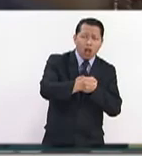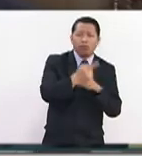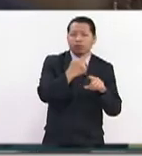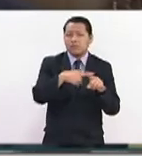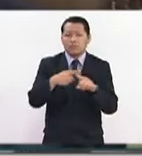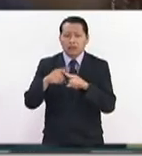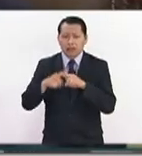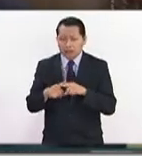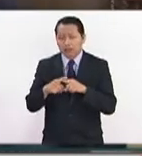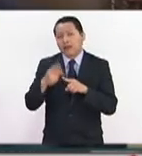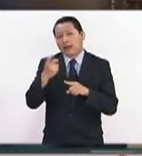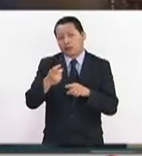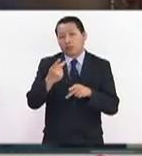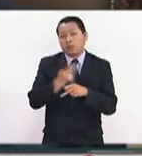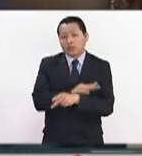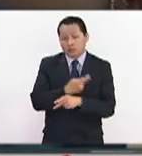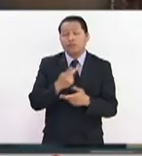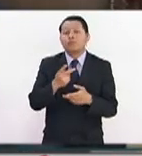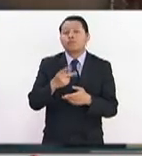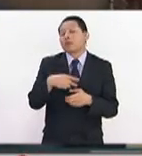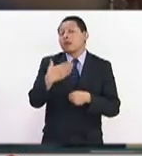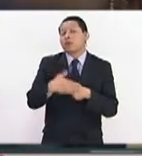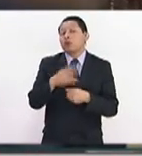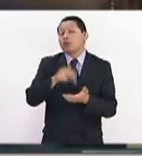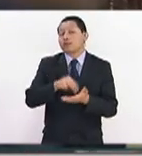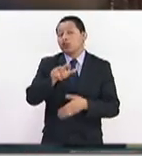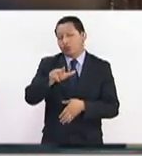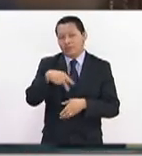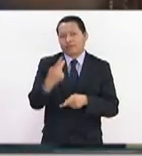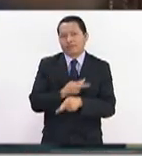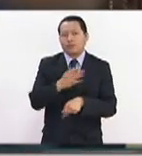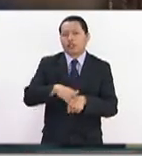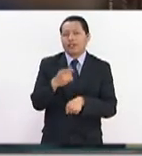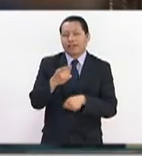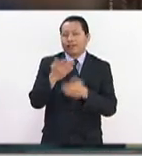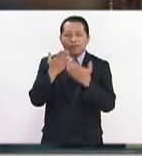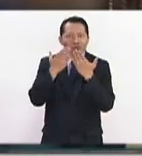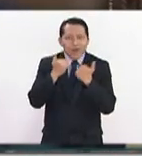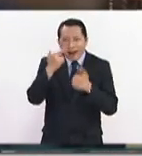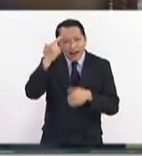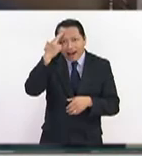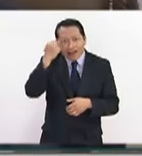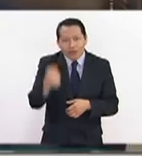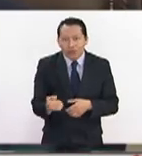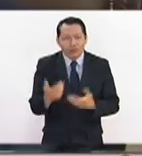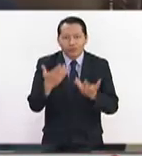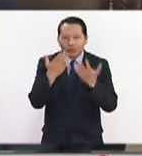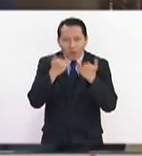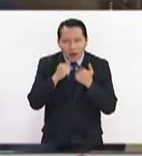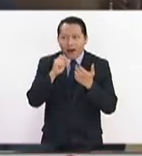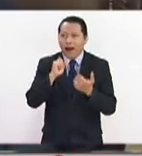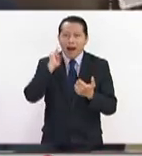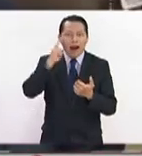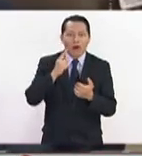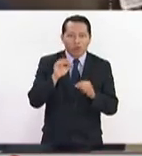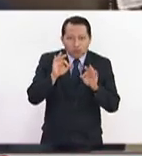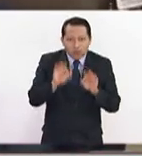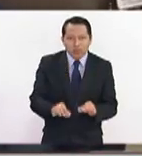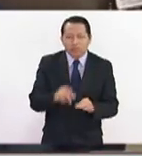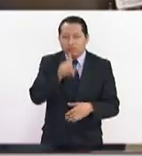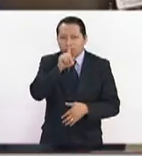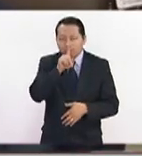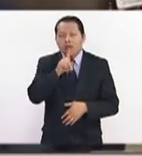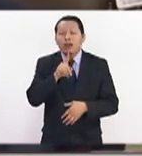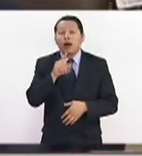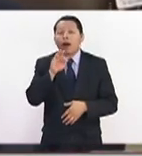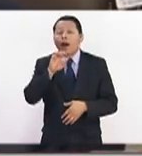es el preludio de lo que ocurrirá en 2018, porque sin tener razón, sin tener absolutamente ningún argumento, el partido Morena